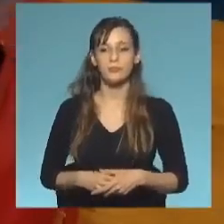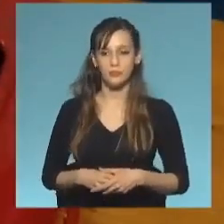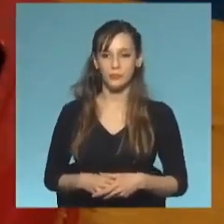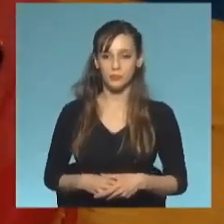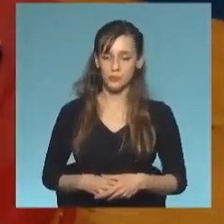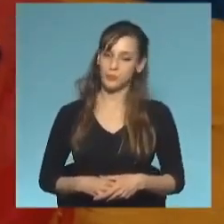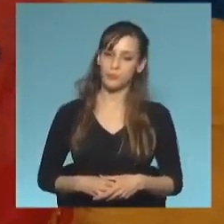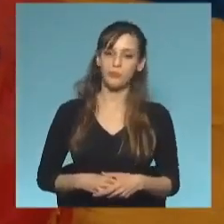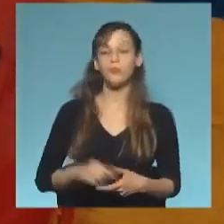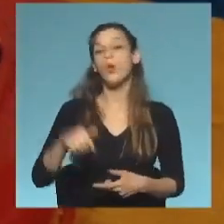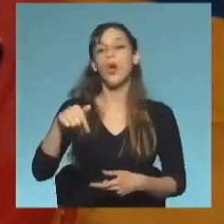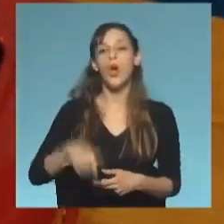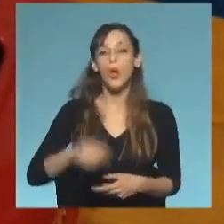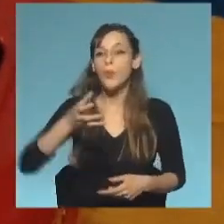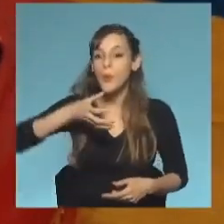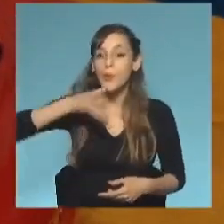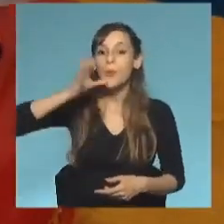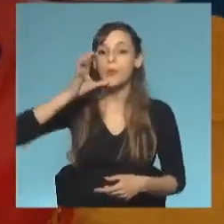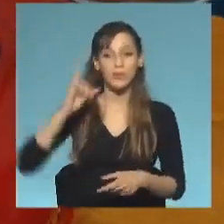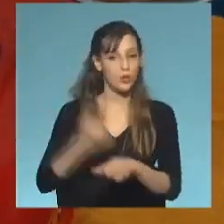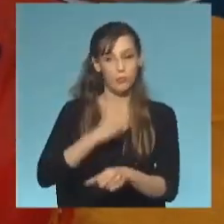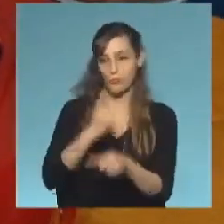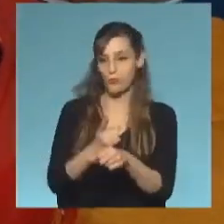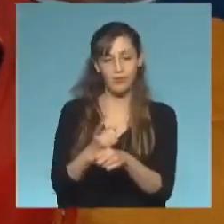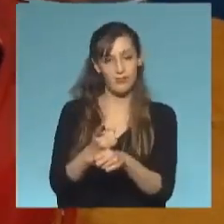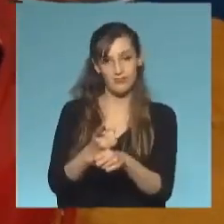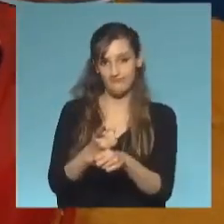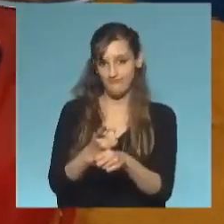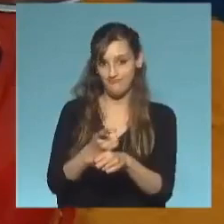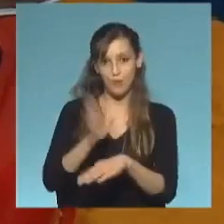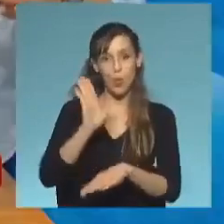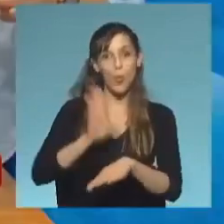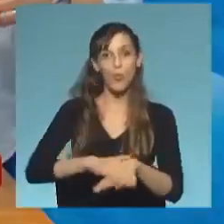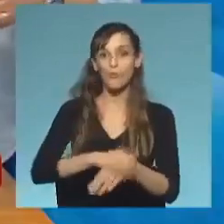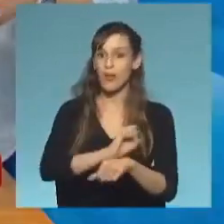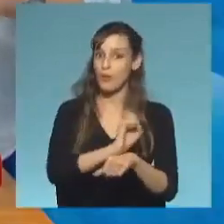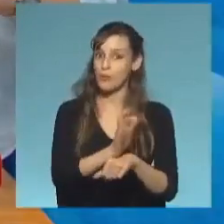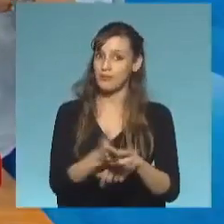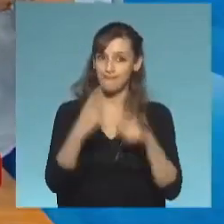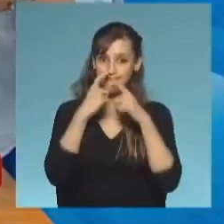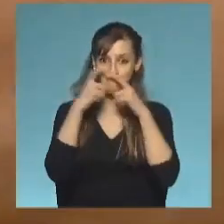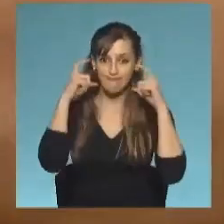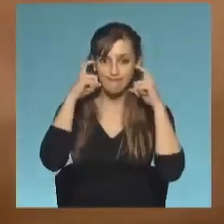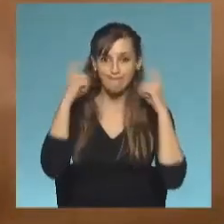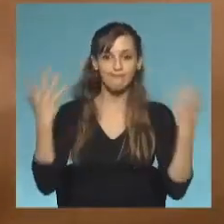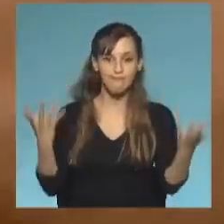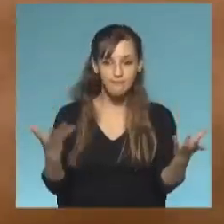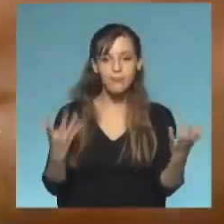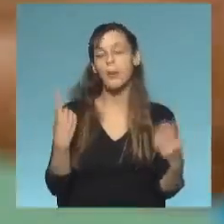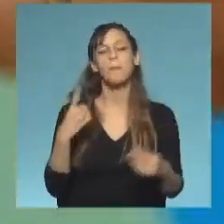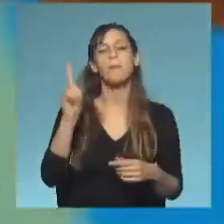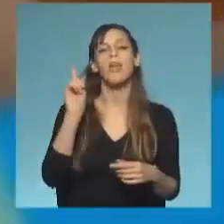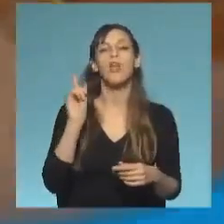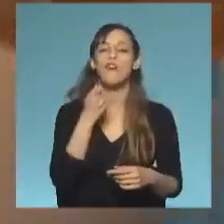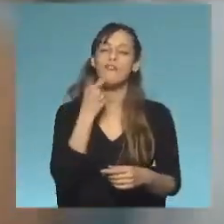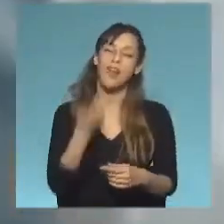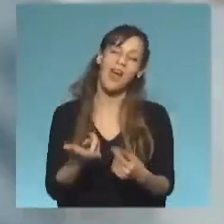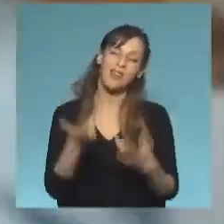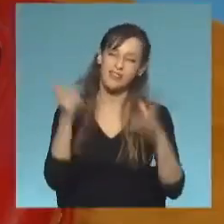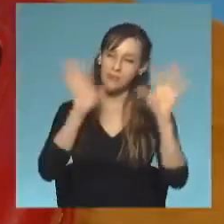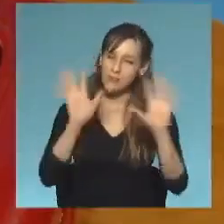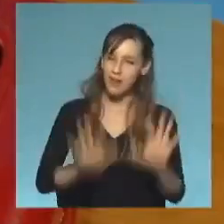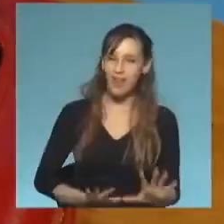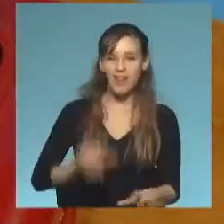Hoy no lo podemos probar porque estamos todos cuidándonos. El termo, me olvidé en el camarín. Pero bueno, es fácil de hacer,